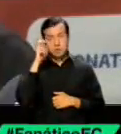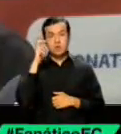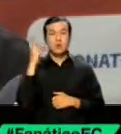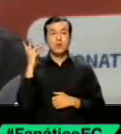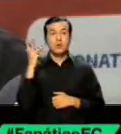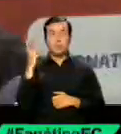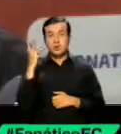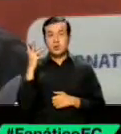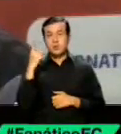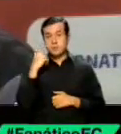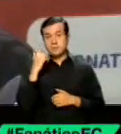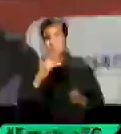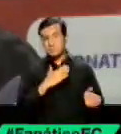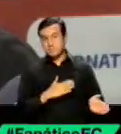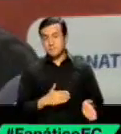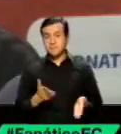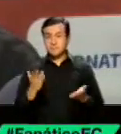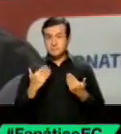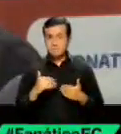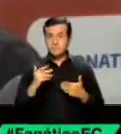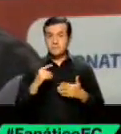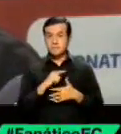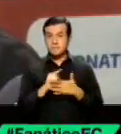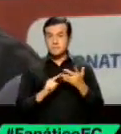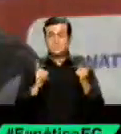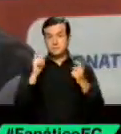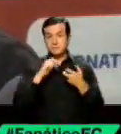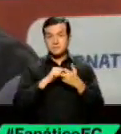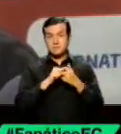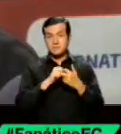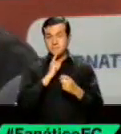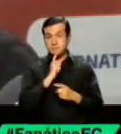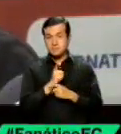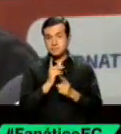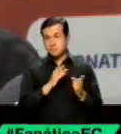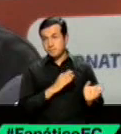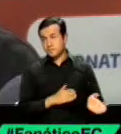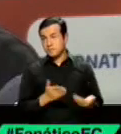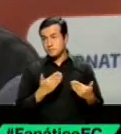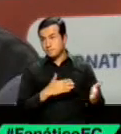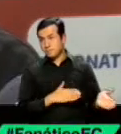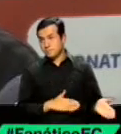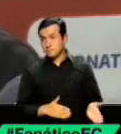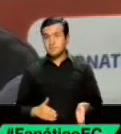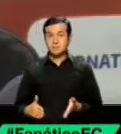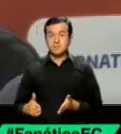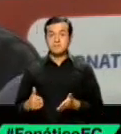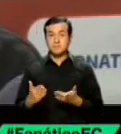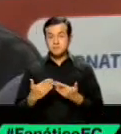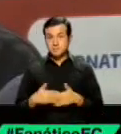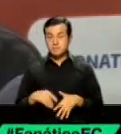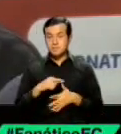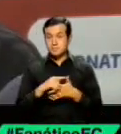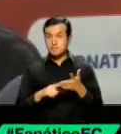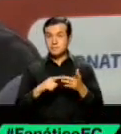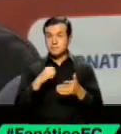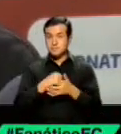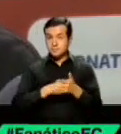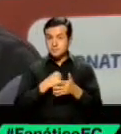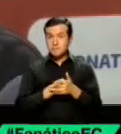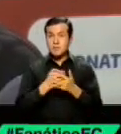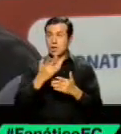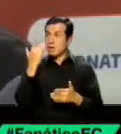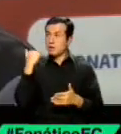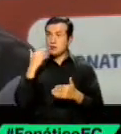la instancia seguramente va a demandar otras exigencias en relación a lo que fueron los